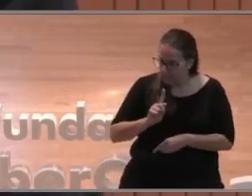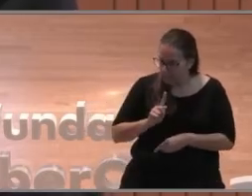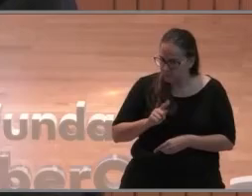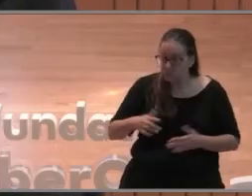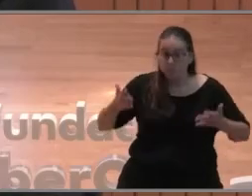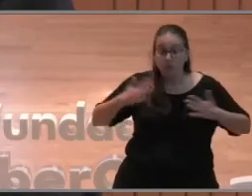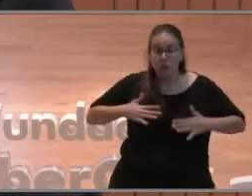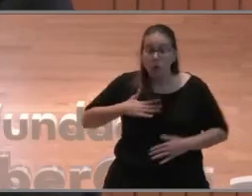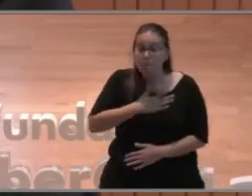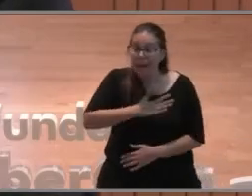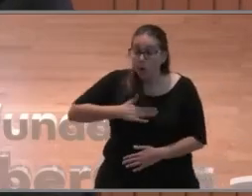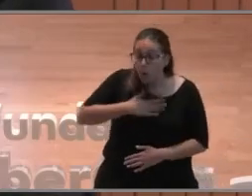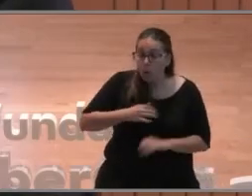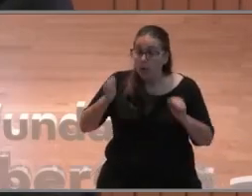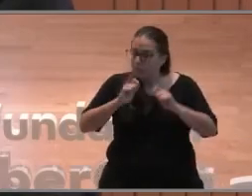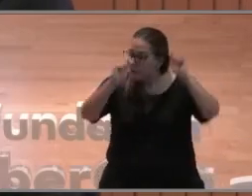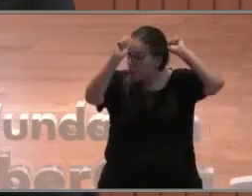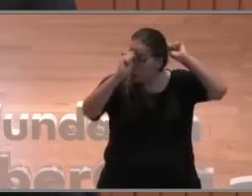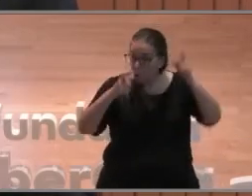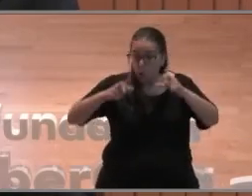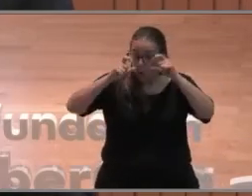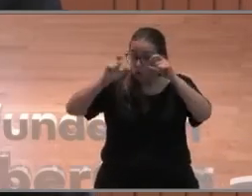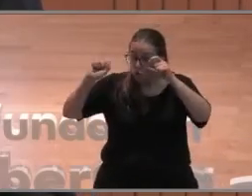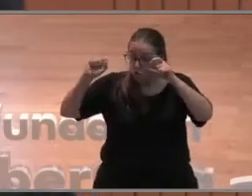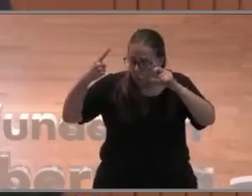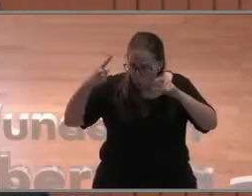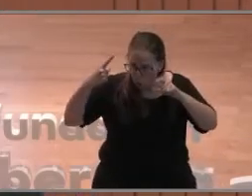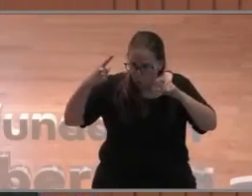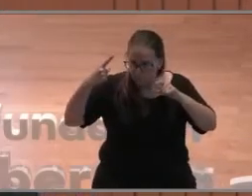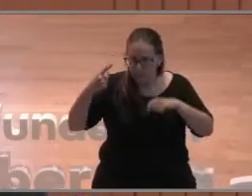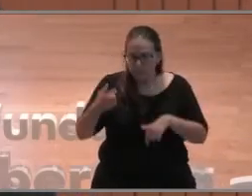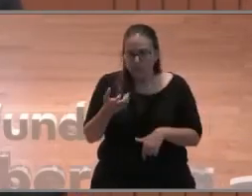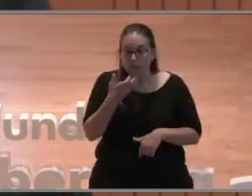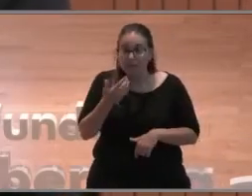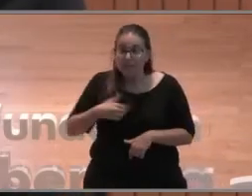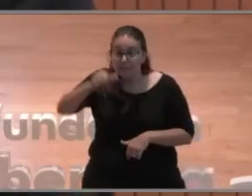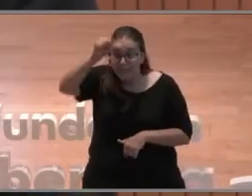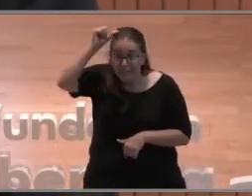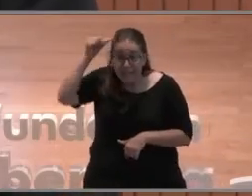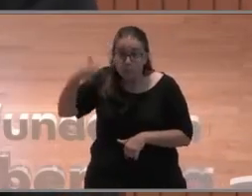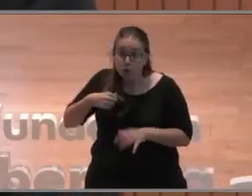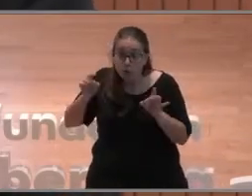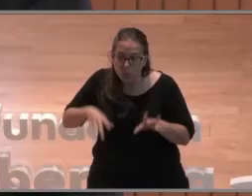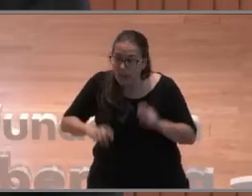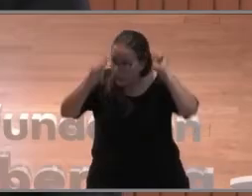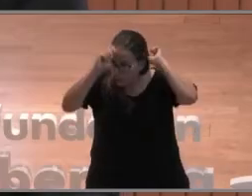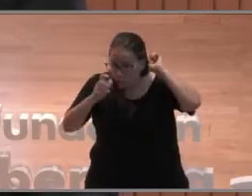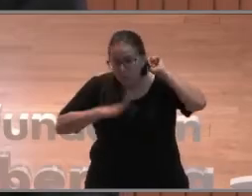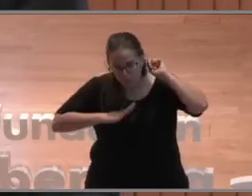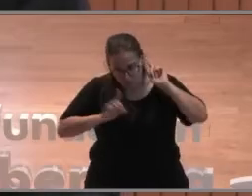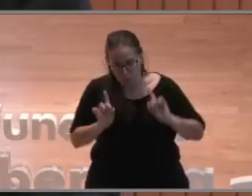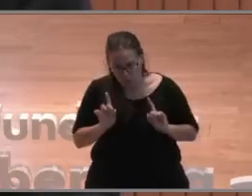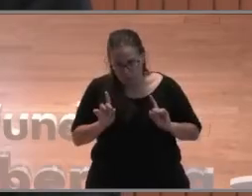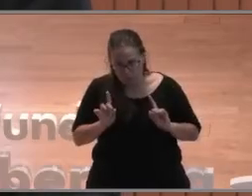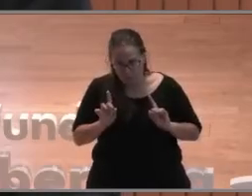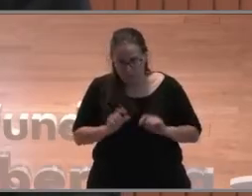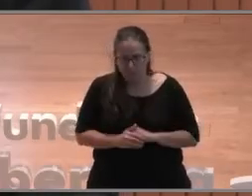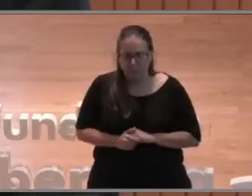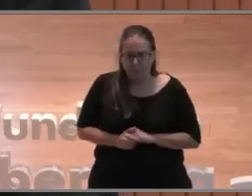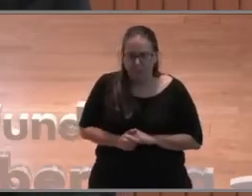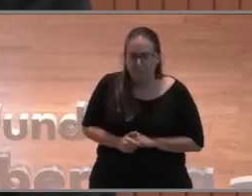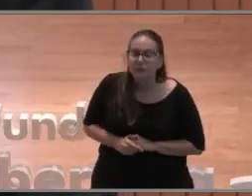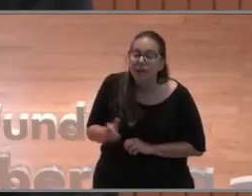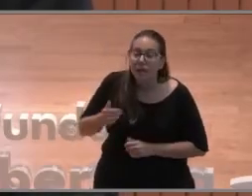cómoda, fría, gorro, gafas de sol. Si son calvos como yo, pónganse una gorra, por favor. Evitar